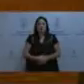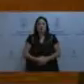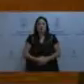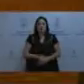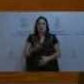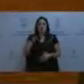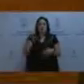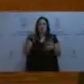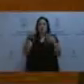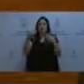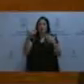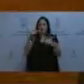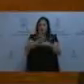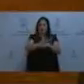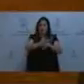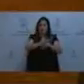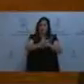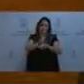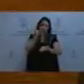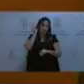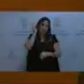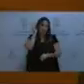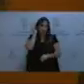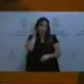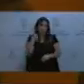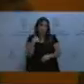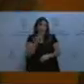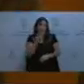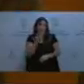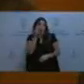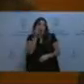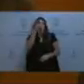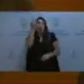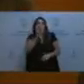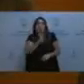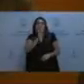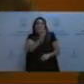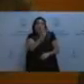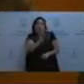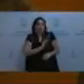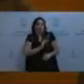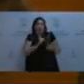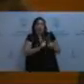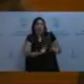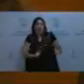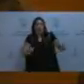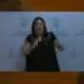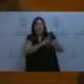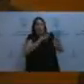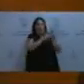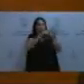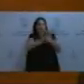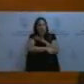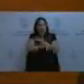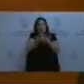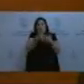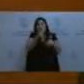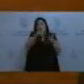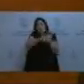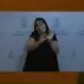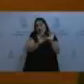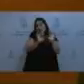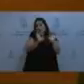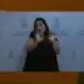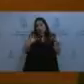Sí, gracias, consejera. ¿Qué más quisiera yo que tener más tiempo en el primer turno de intervención para contarle algo más? Pero el reglamento es así. En cualquier